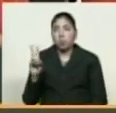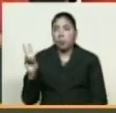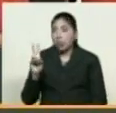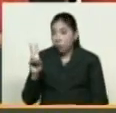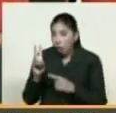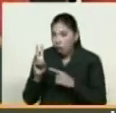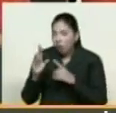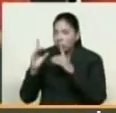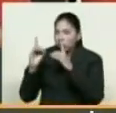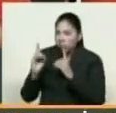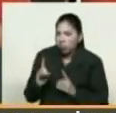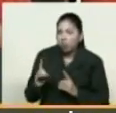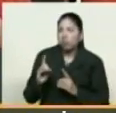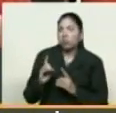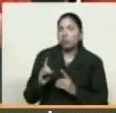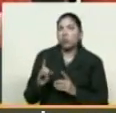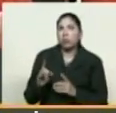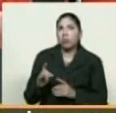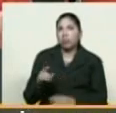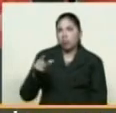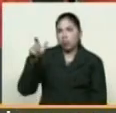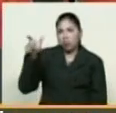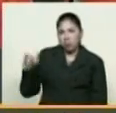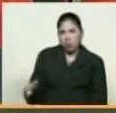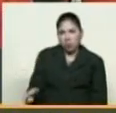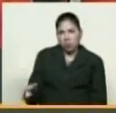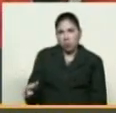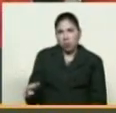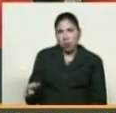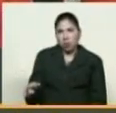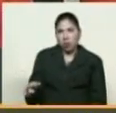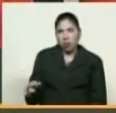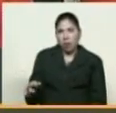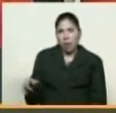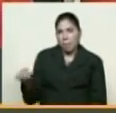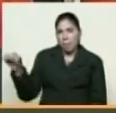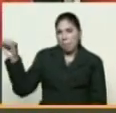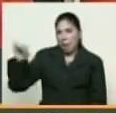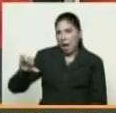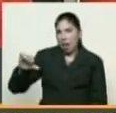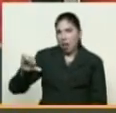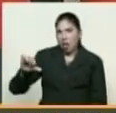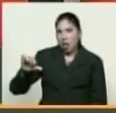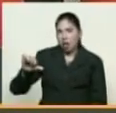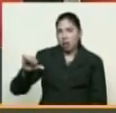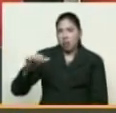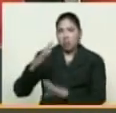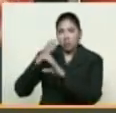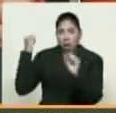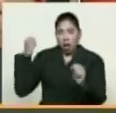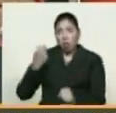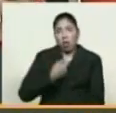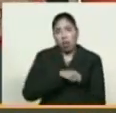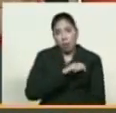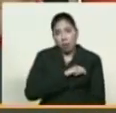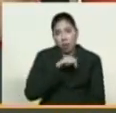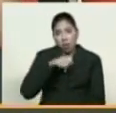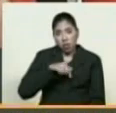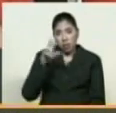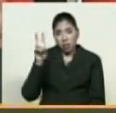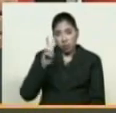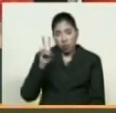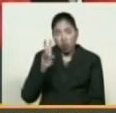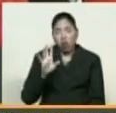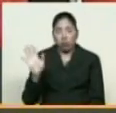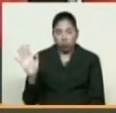de declarar persona no grata al embajador de España en Venezuela. Ya habíamos llamado a